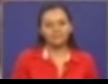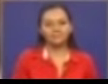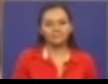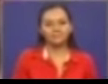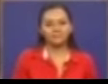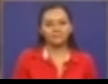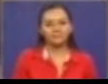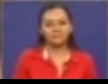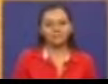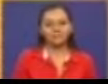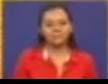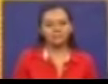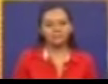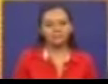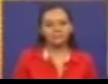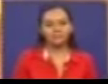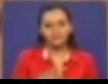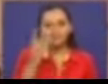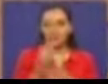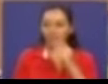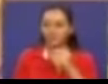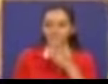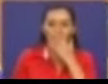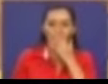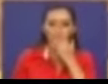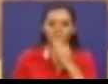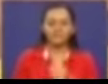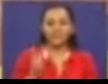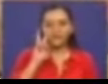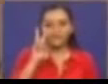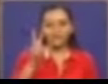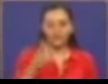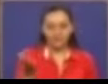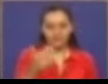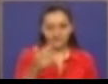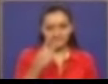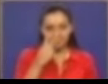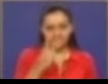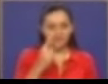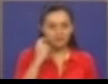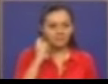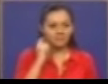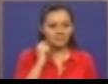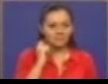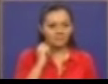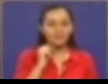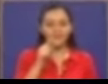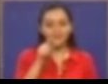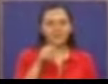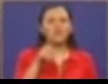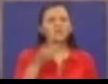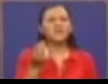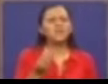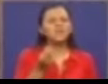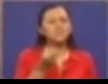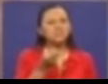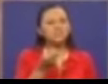Compañeros, ya se me olvidó. Ah, es que pásenme de nuevo el video, que hay una cosa interesantísima. Esto es un centro de experimentación. ¿Saben qué es